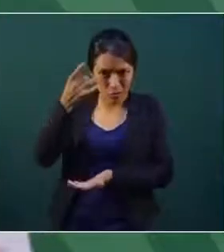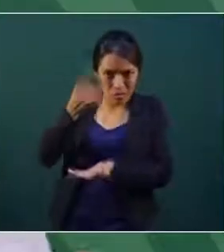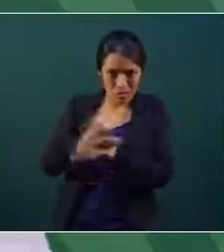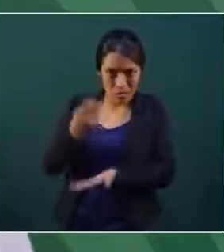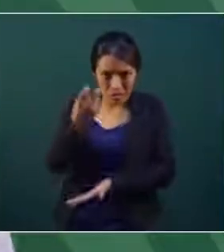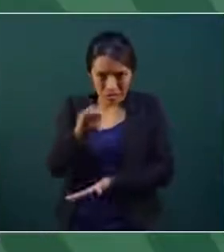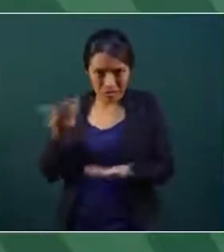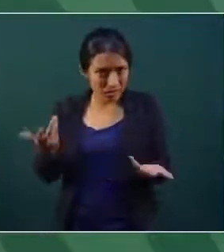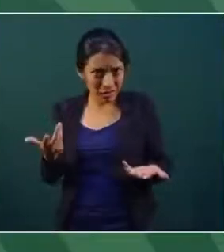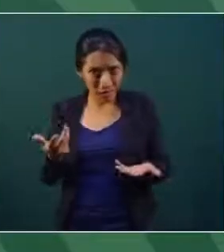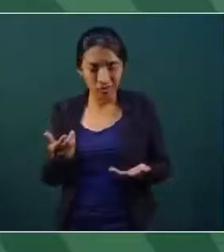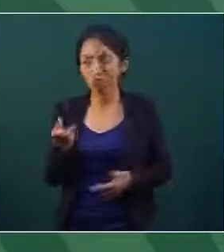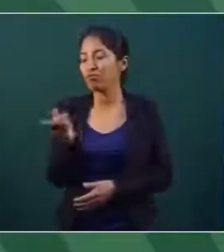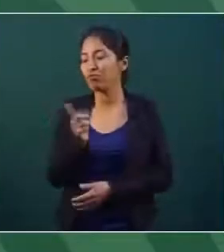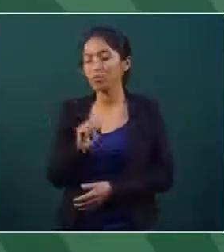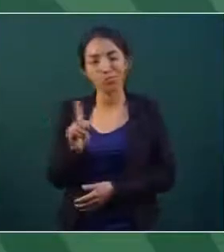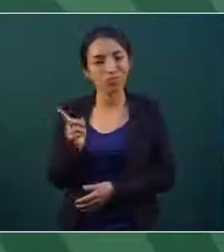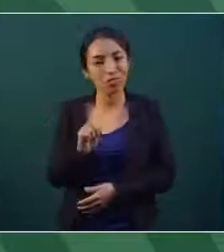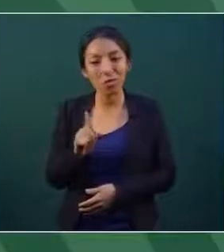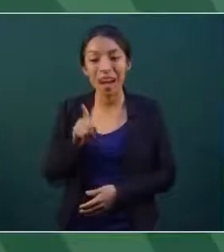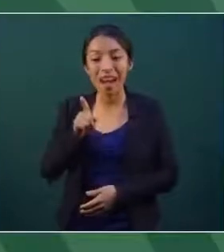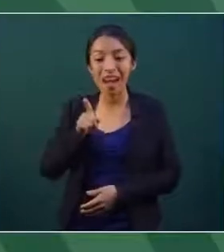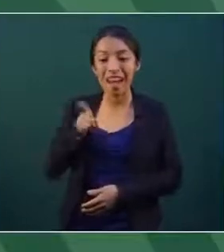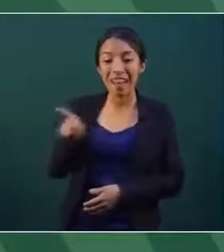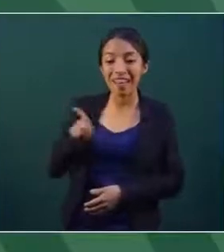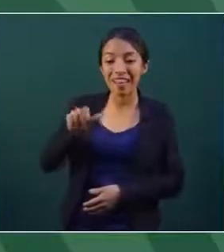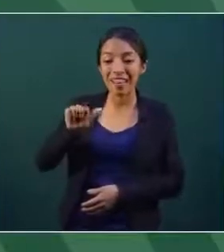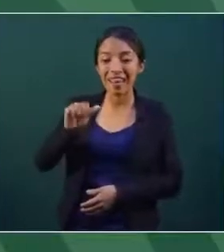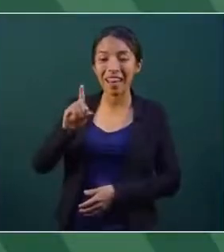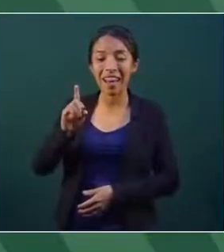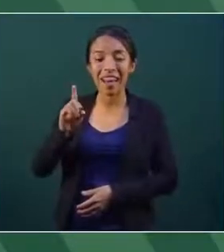es que por las aduanas